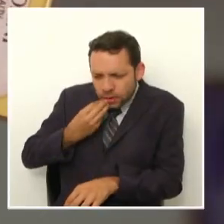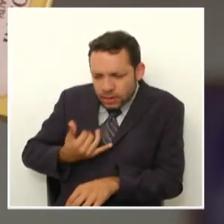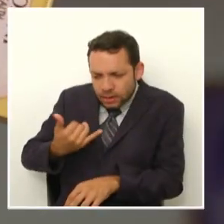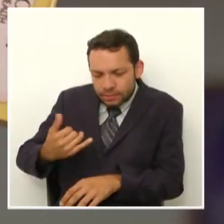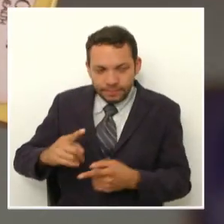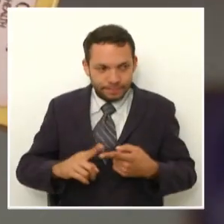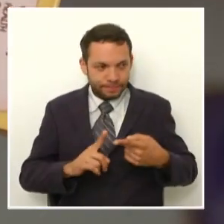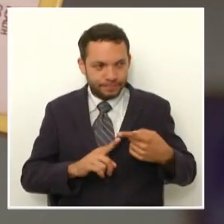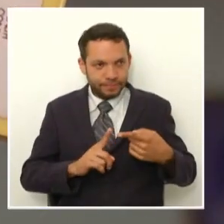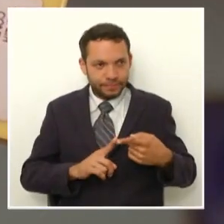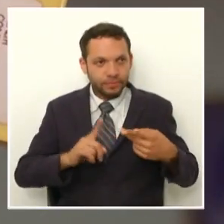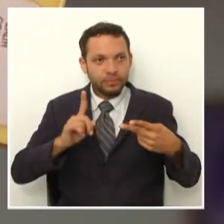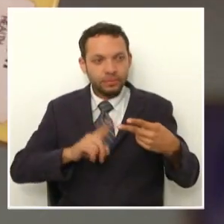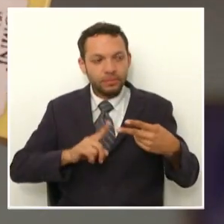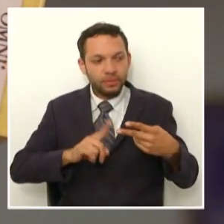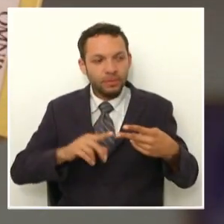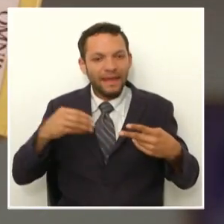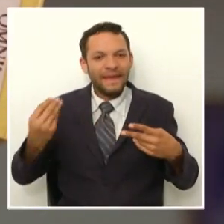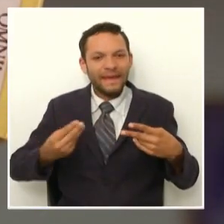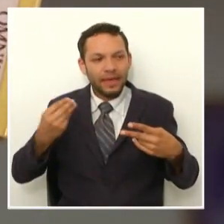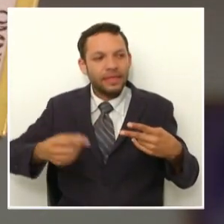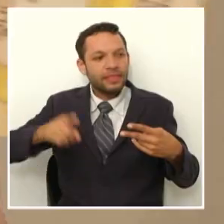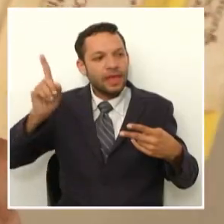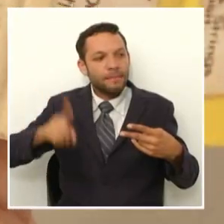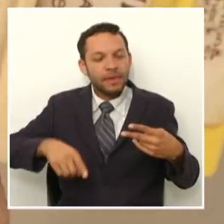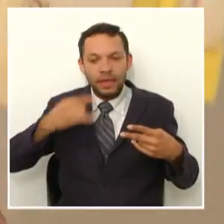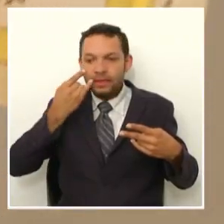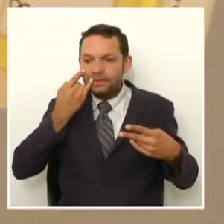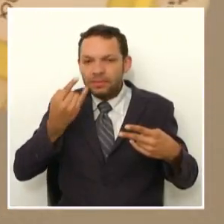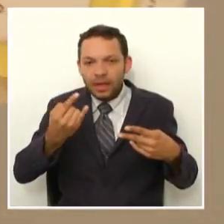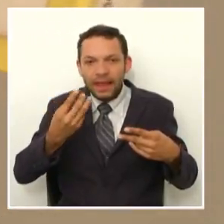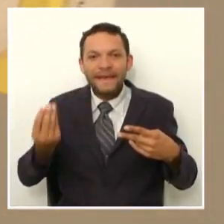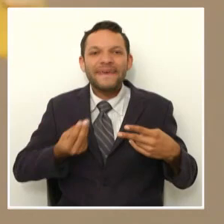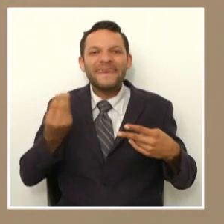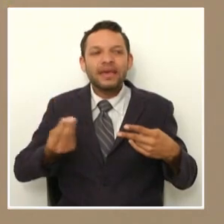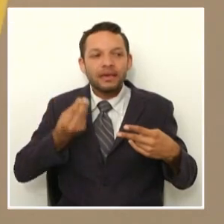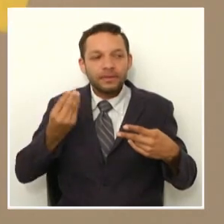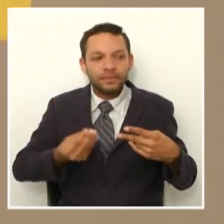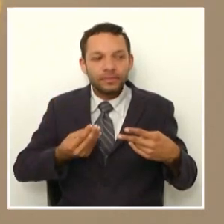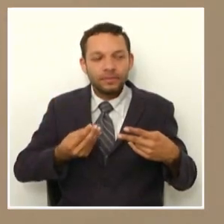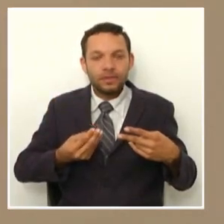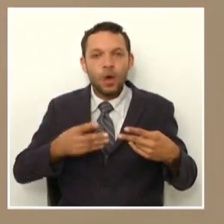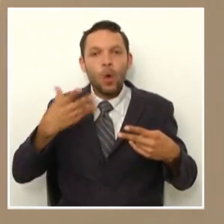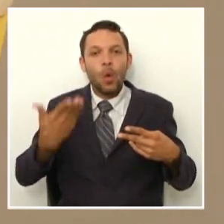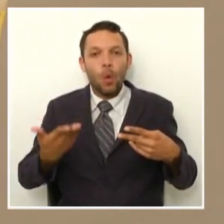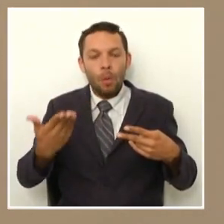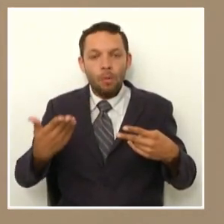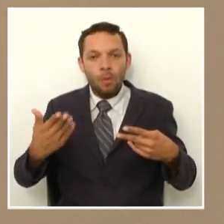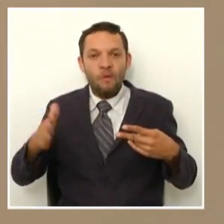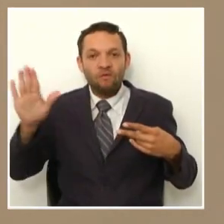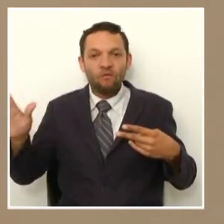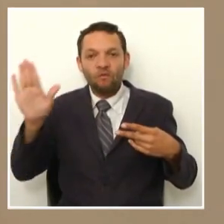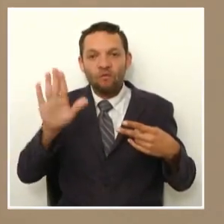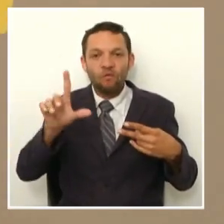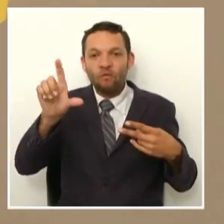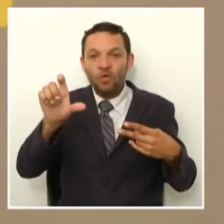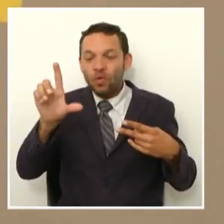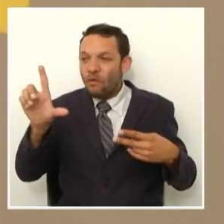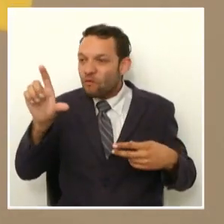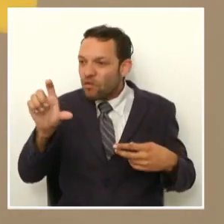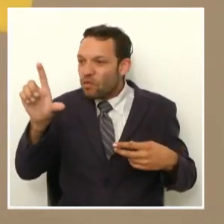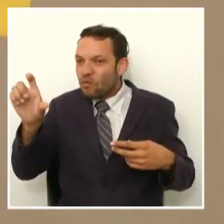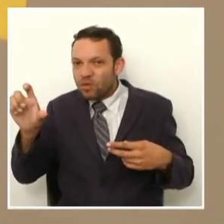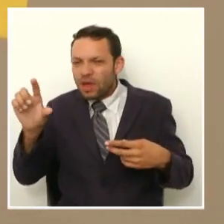Este es otro equipo de mucho interés. ¿Por qué? Porque estas son las diapositivas que se usaban antiguamente